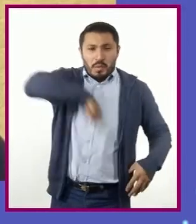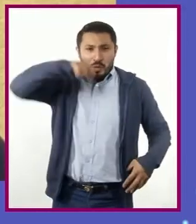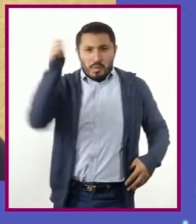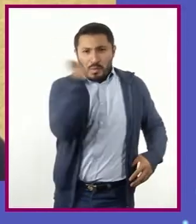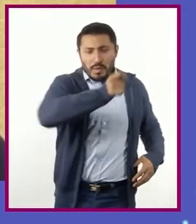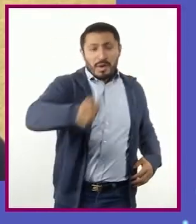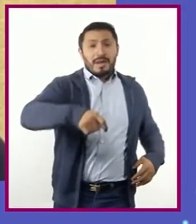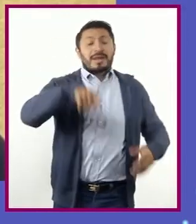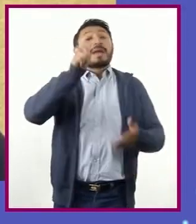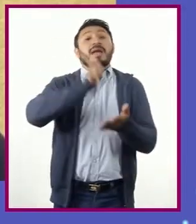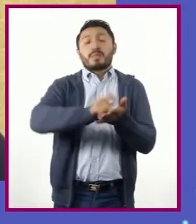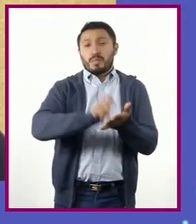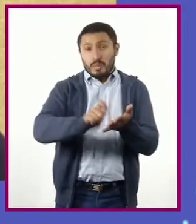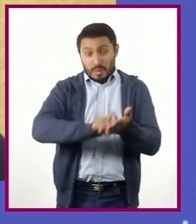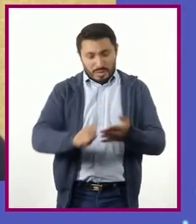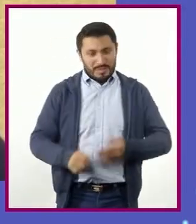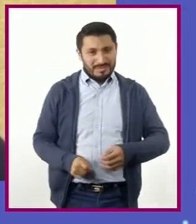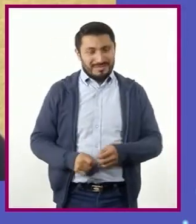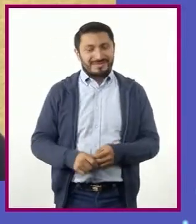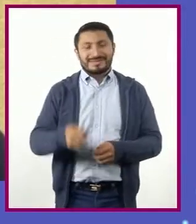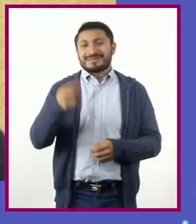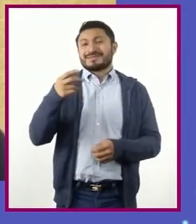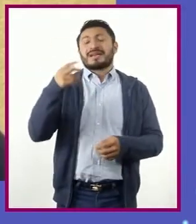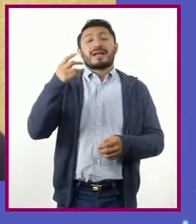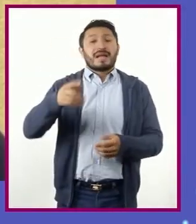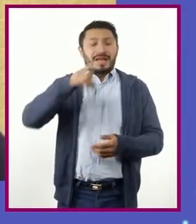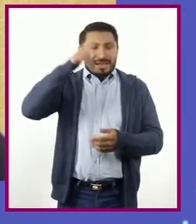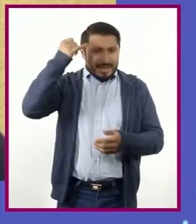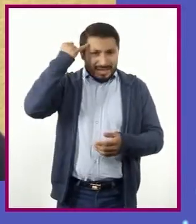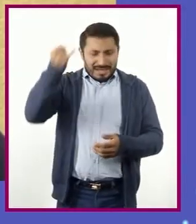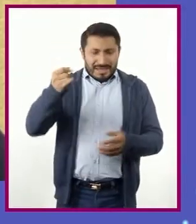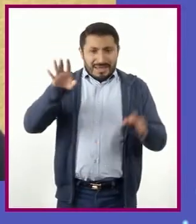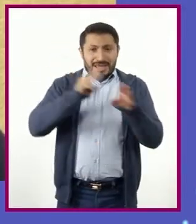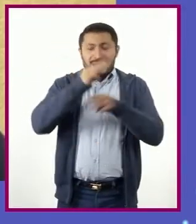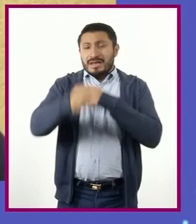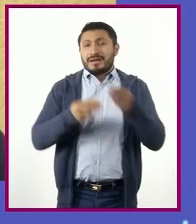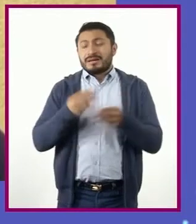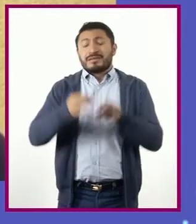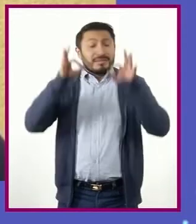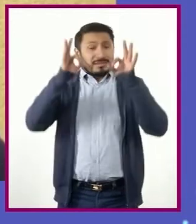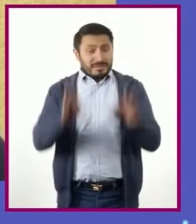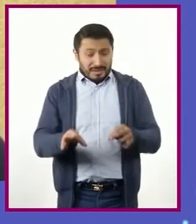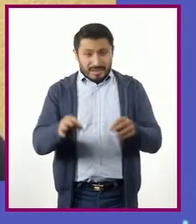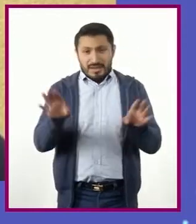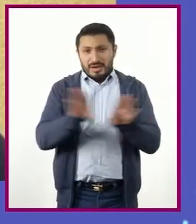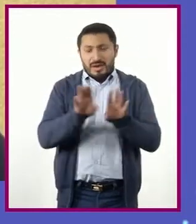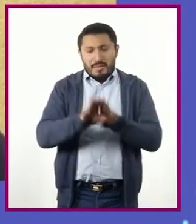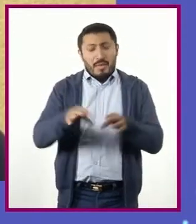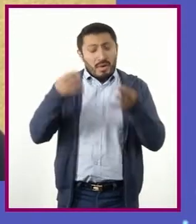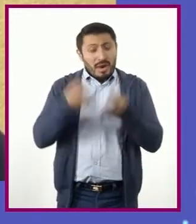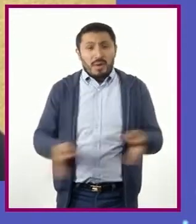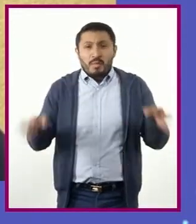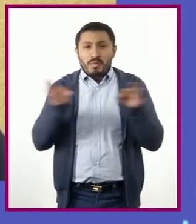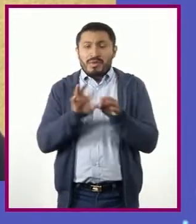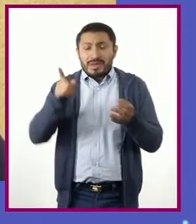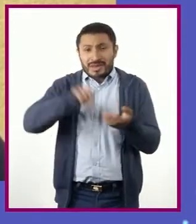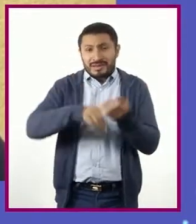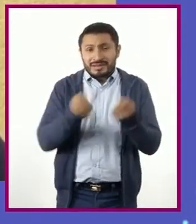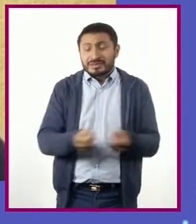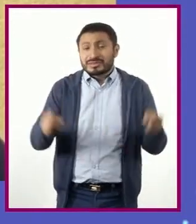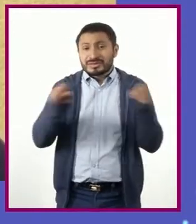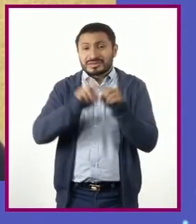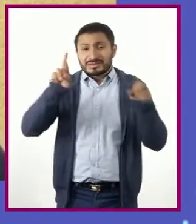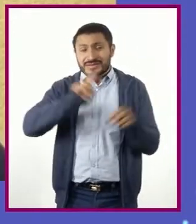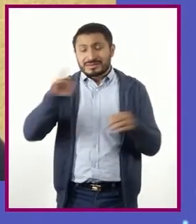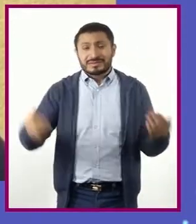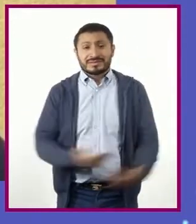pluma. Son aún las cortes reales la idea que se tiene del mundo ideal y el foco de la sociedad renacentista, porque cuando